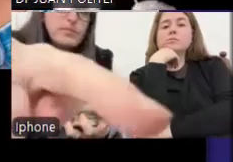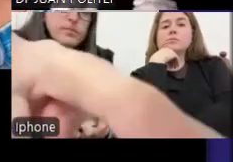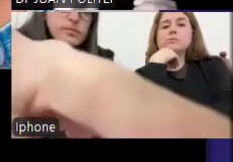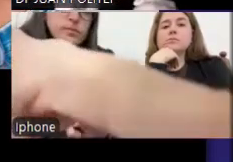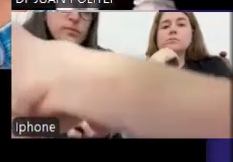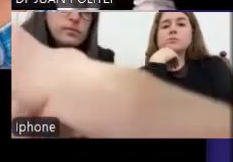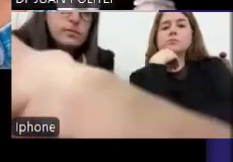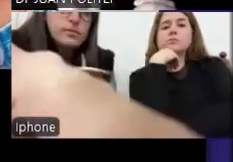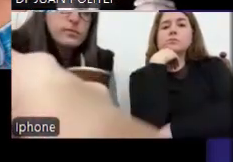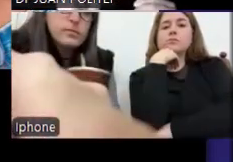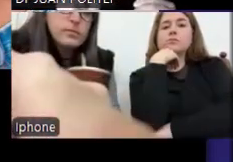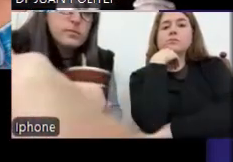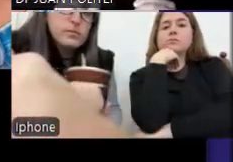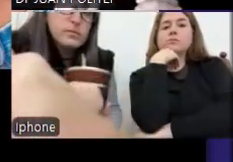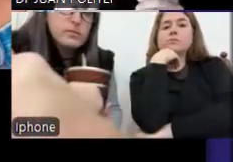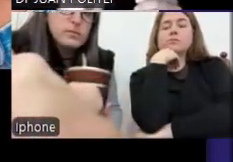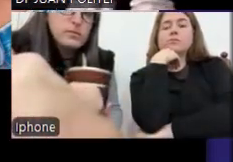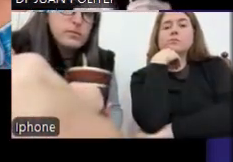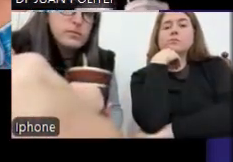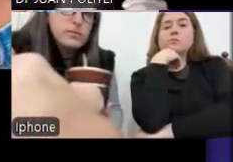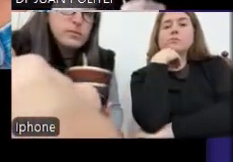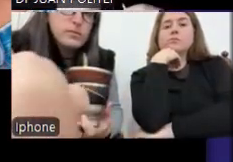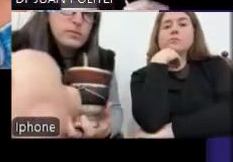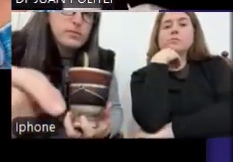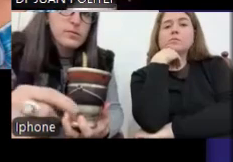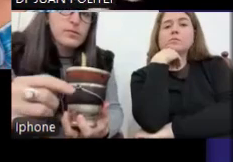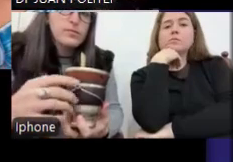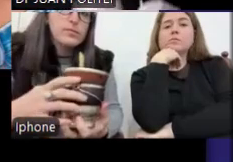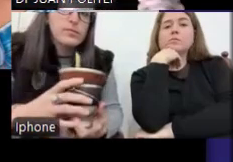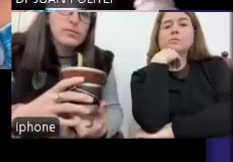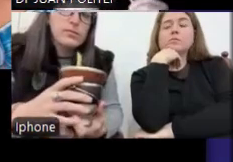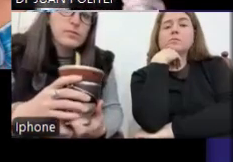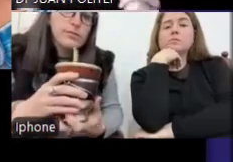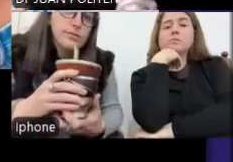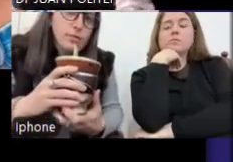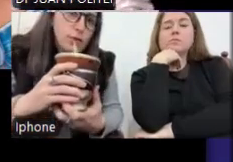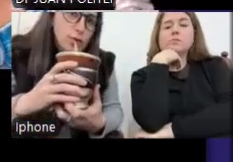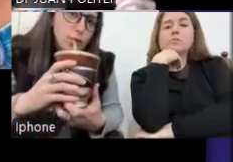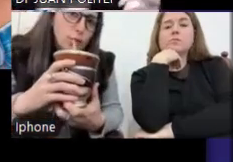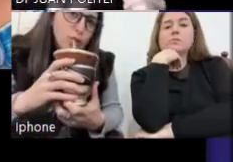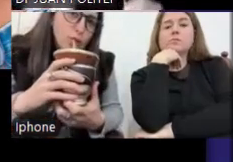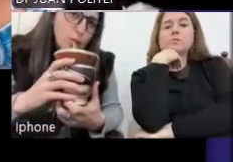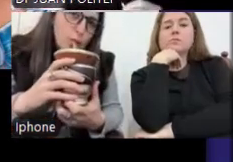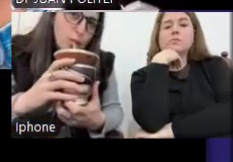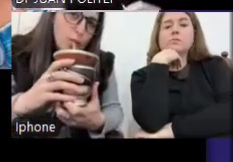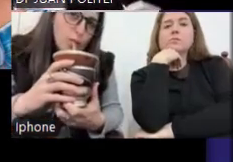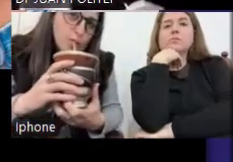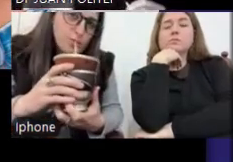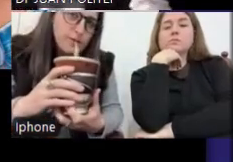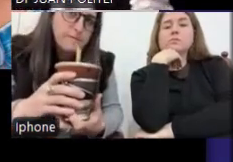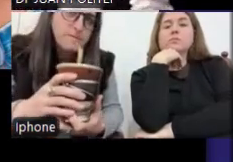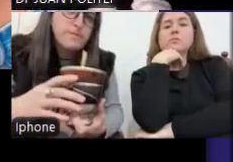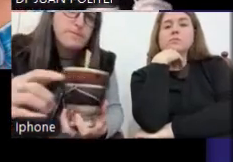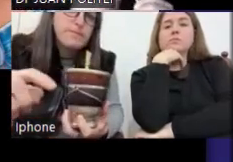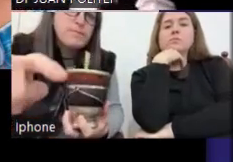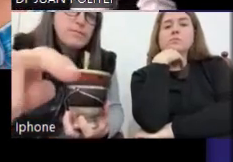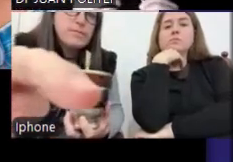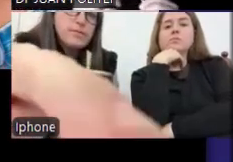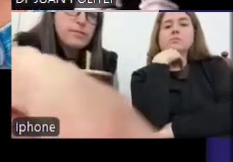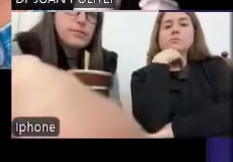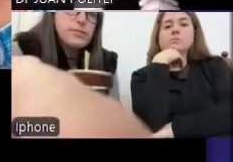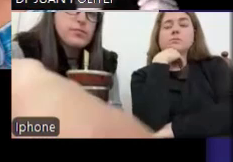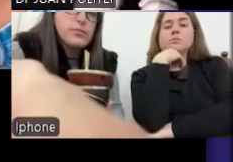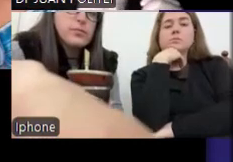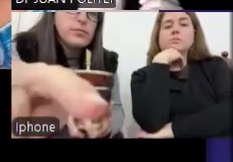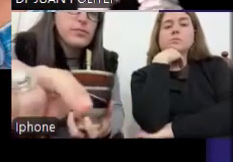chiquitita, chiquitita, ¿sí? Porque en cada mililitro hay 60 miligramos. No importa. Esa